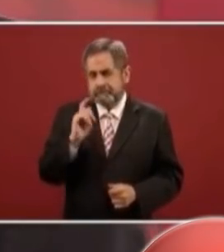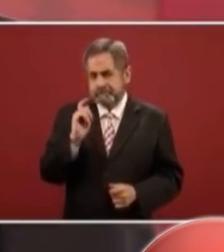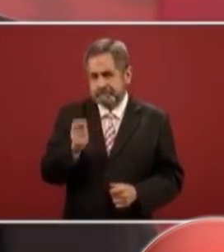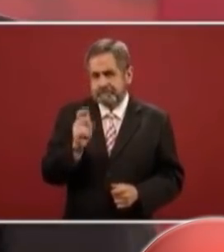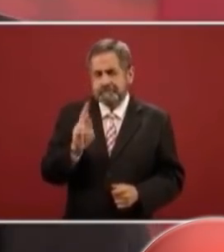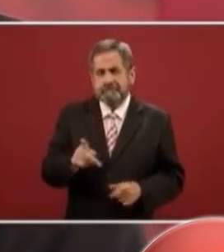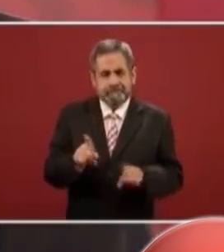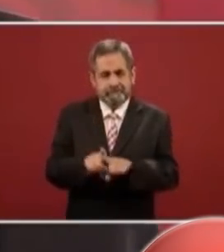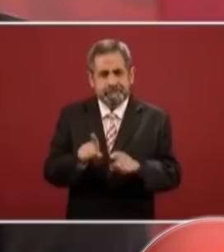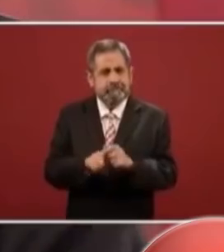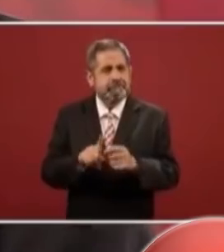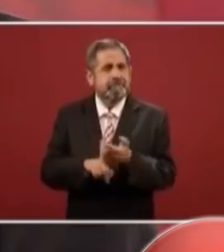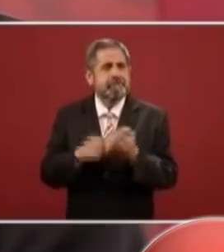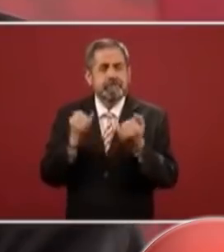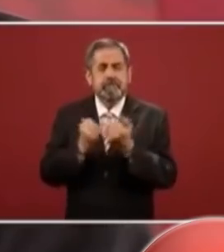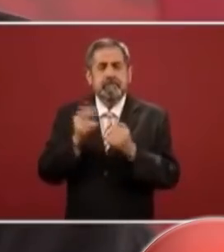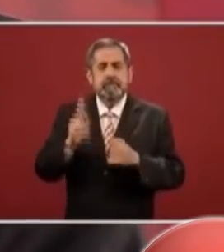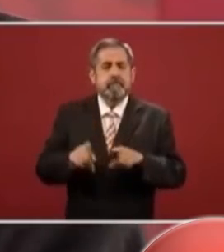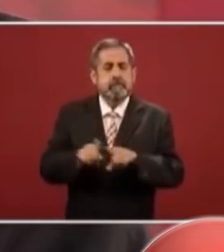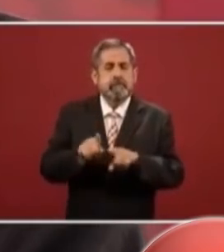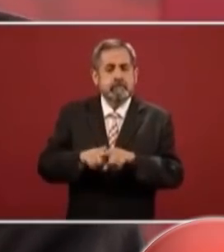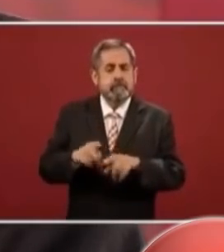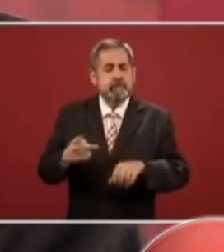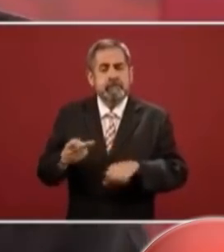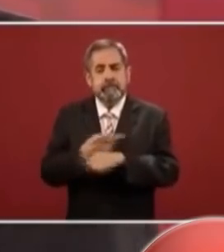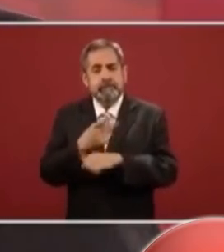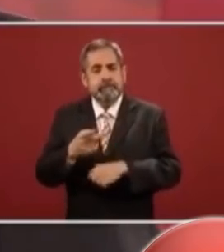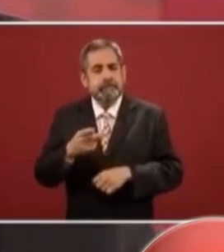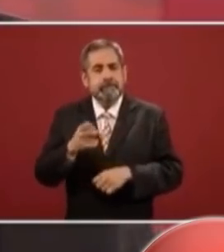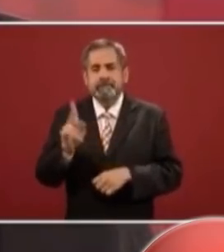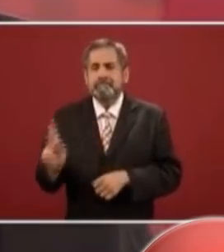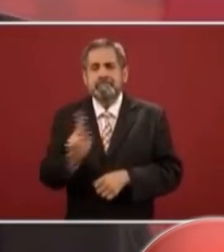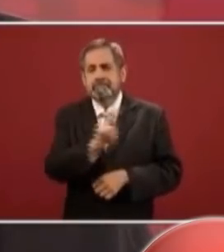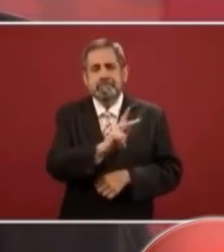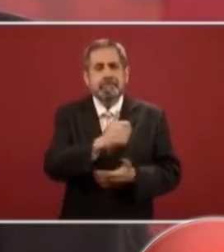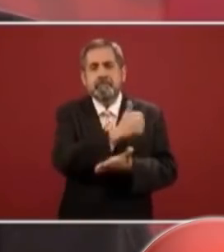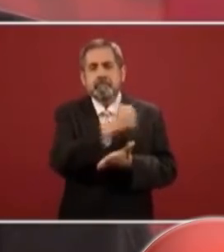parecido a lo que sucedió en un tiempo en Ciudad Juárez,